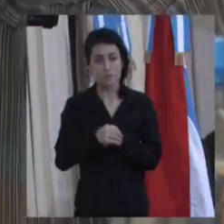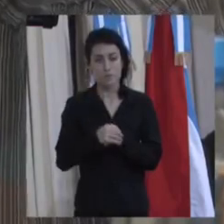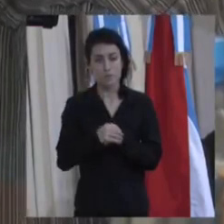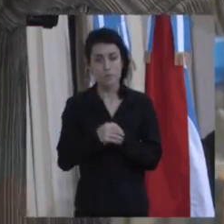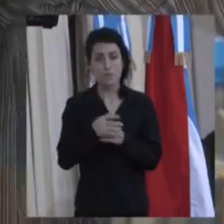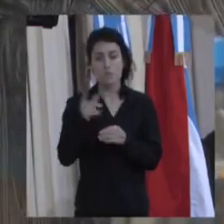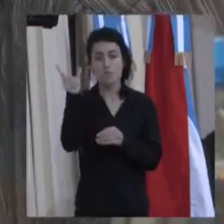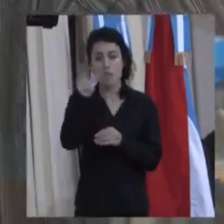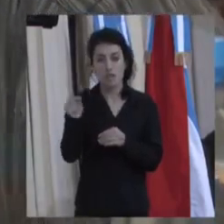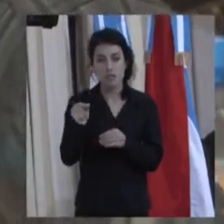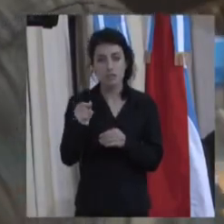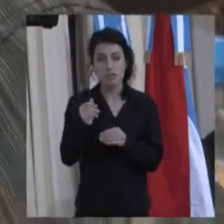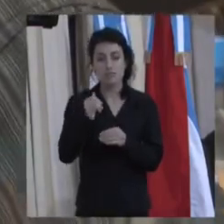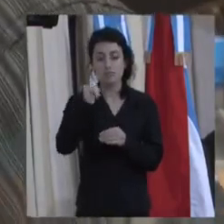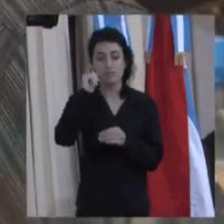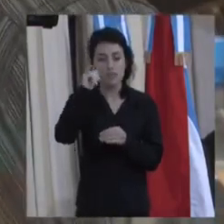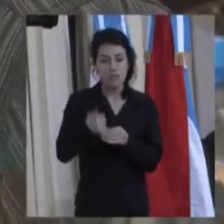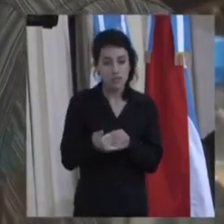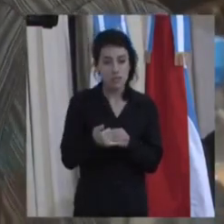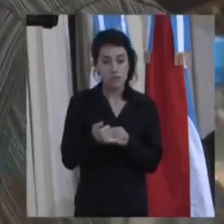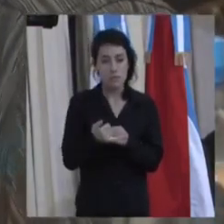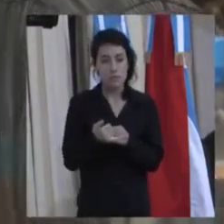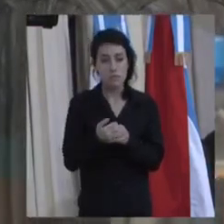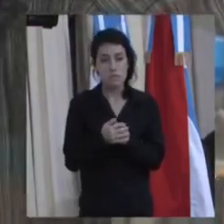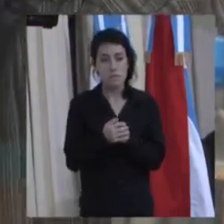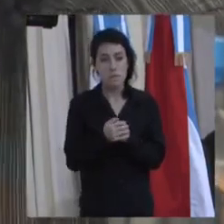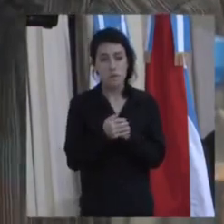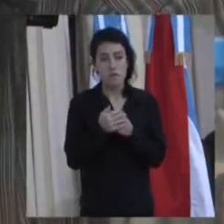que son países monopólicamente